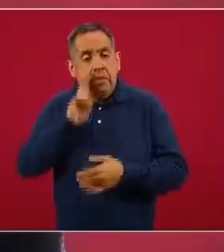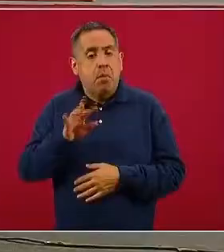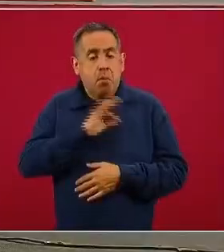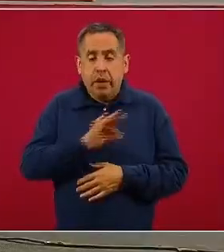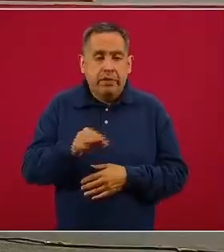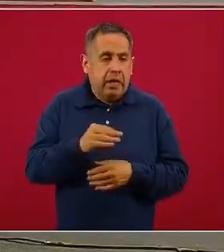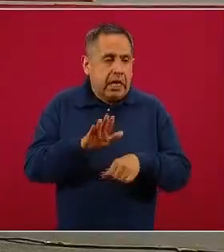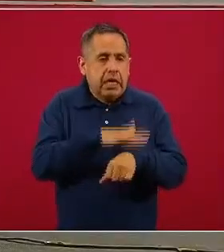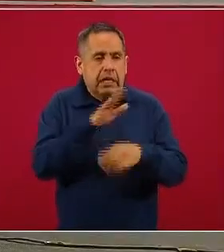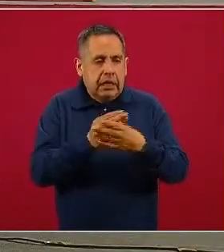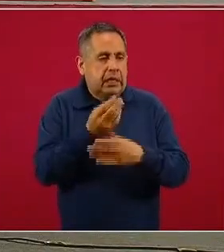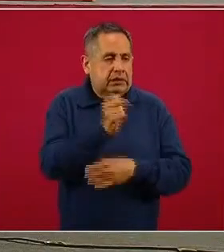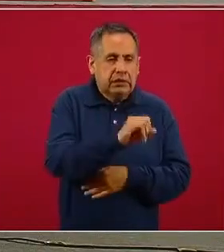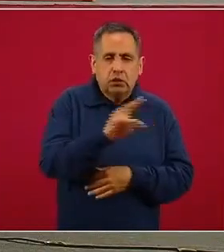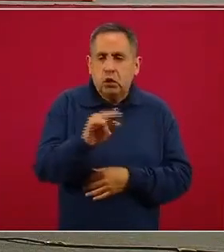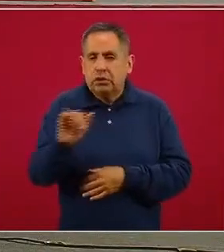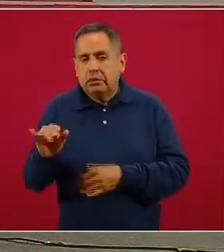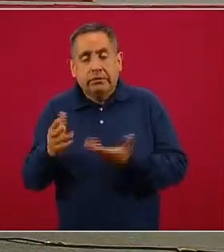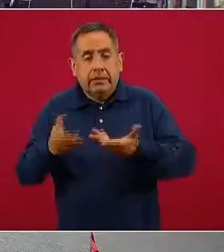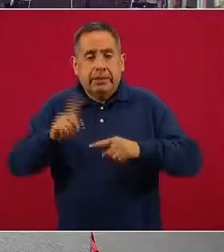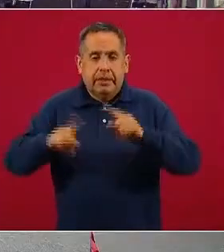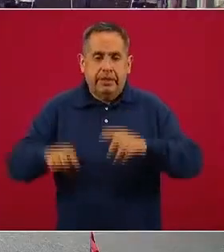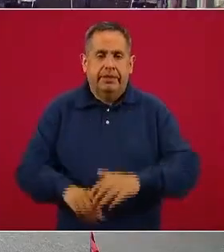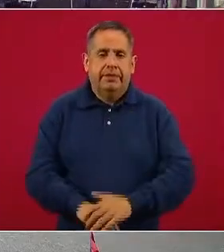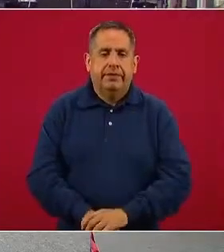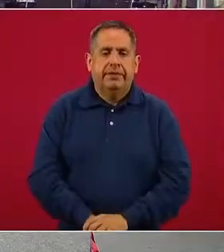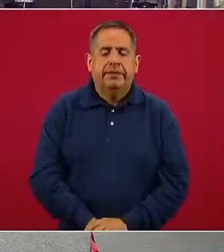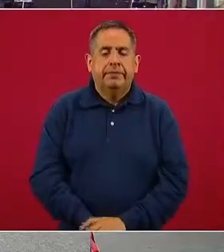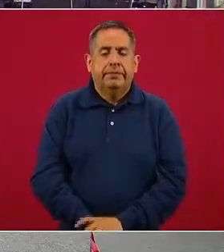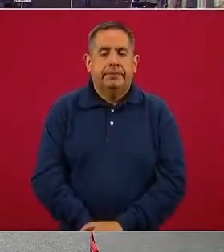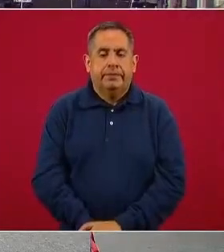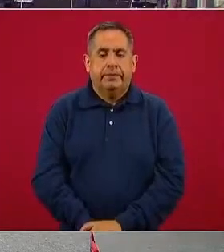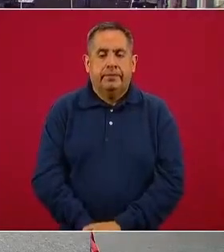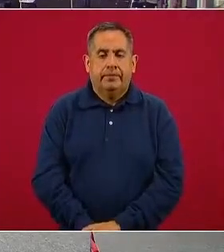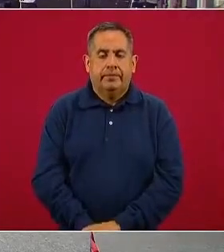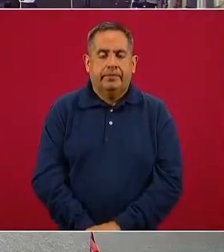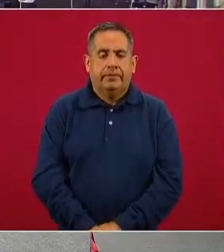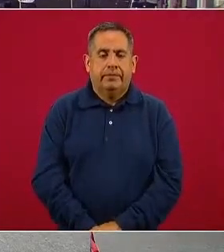diferentes clasificaciones. ¿Cómo no? Por favor.